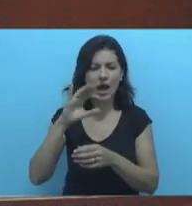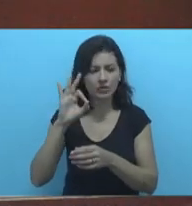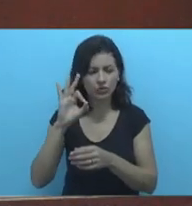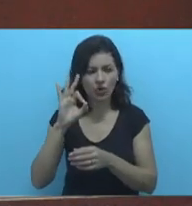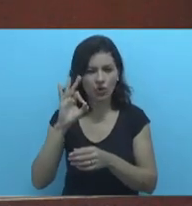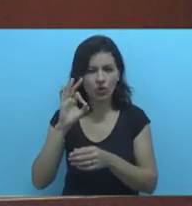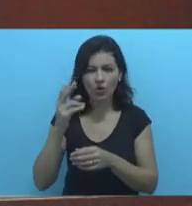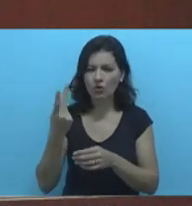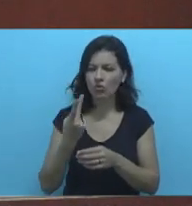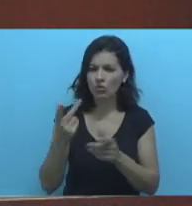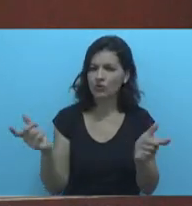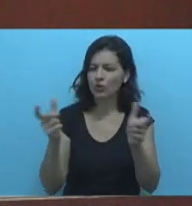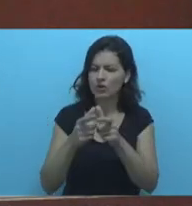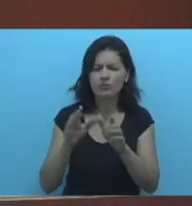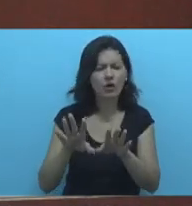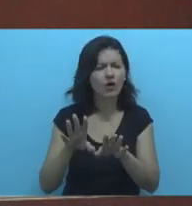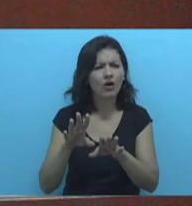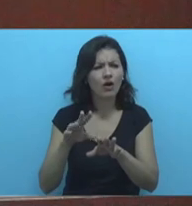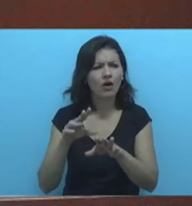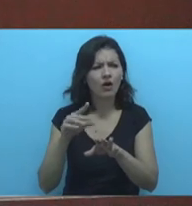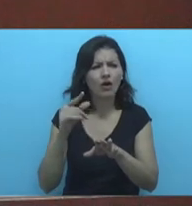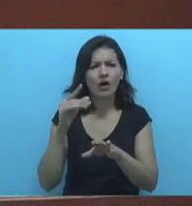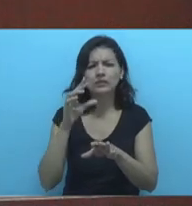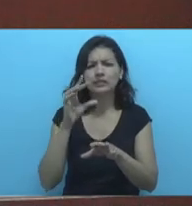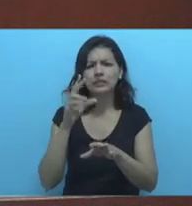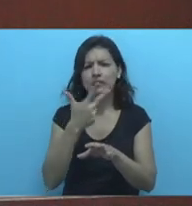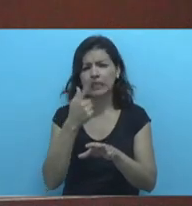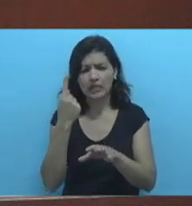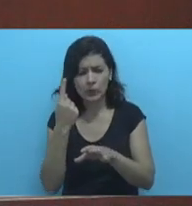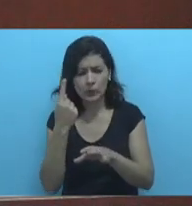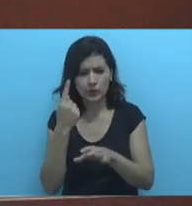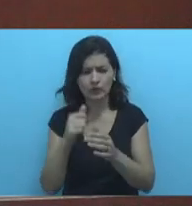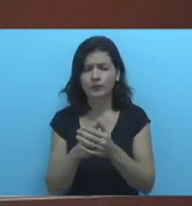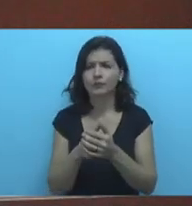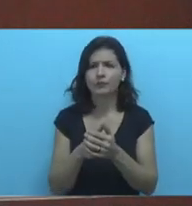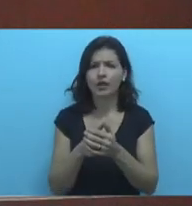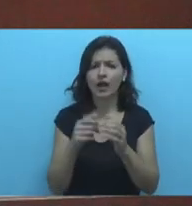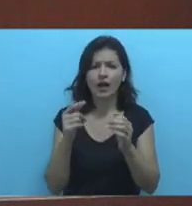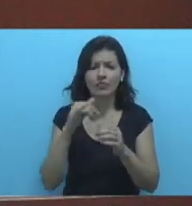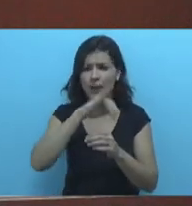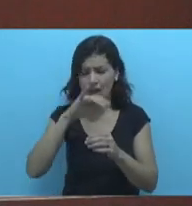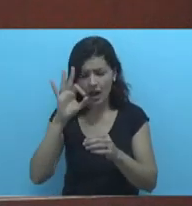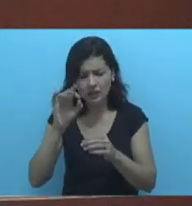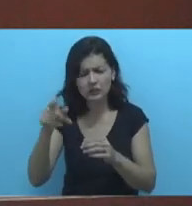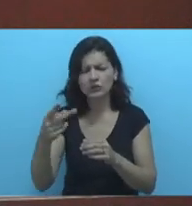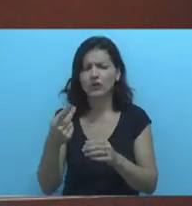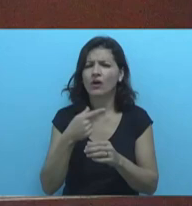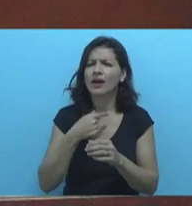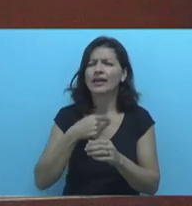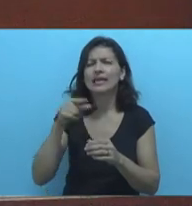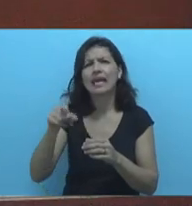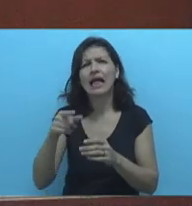reunidos el 31 de marzo, porque quería conversar acerca de cómo veíamos el